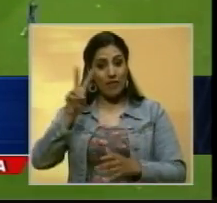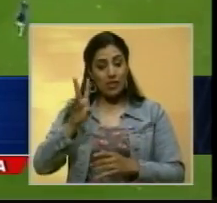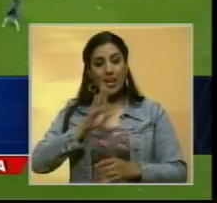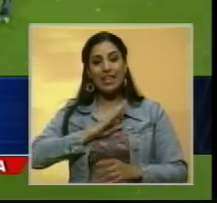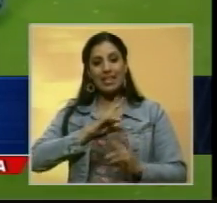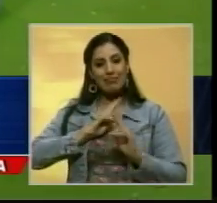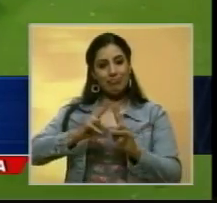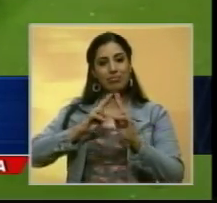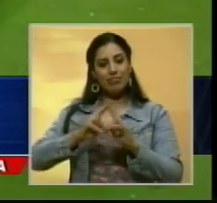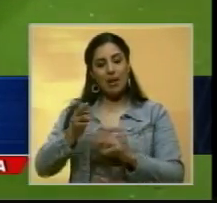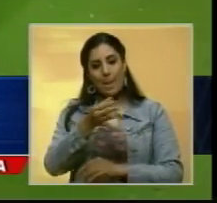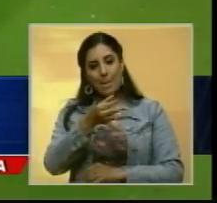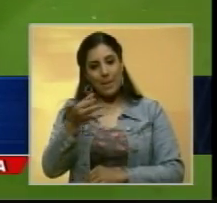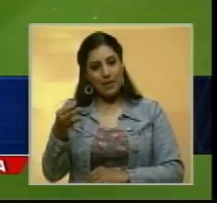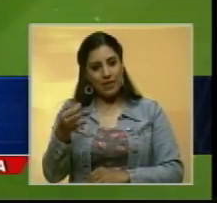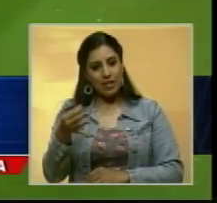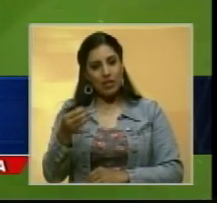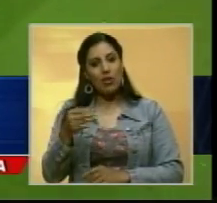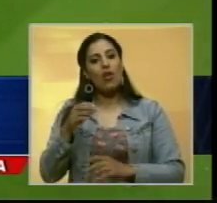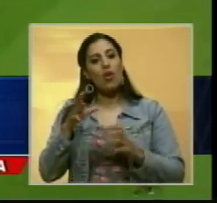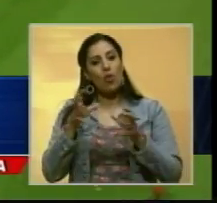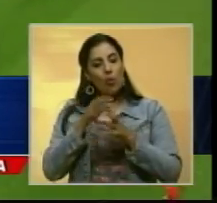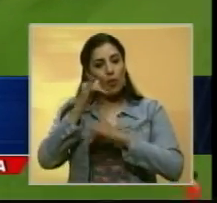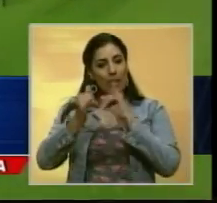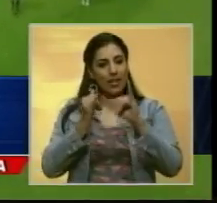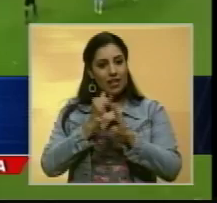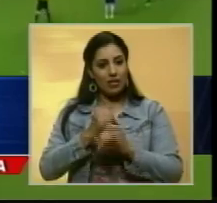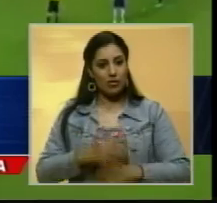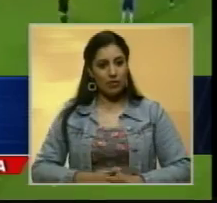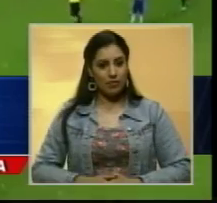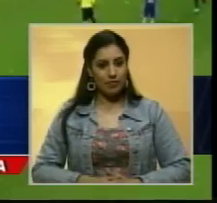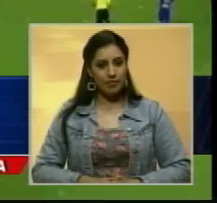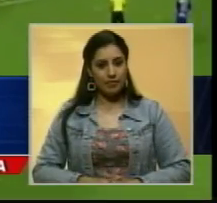obtiene resultado abultado en Copa Internacional.